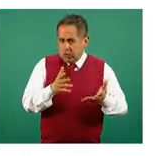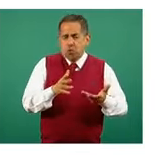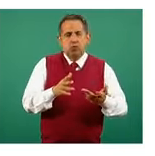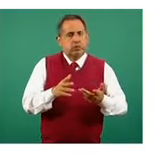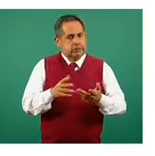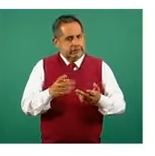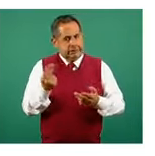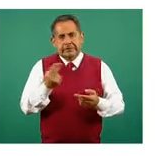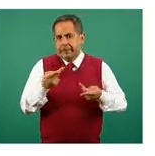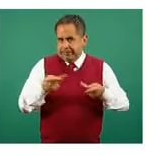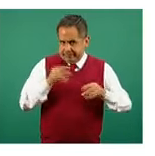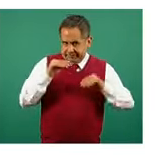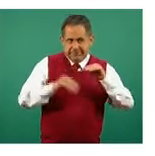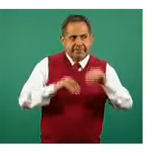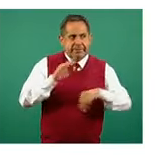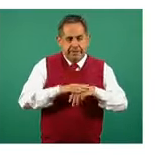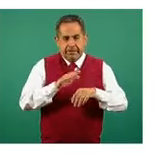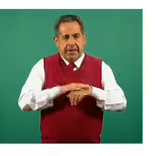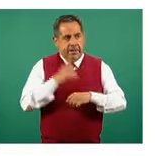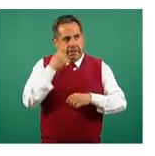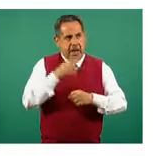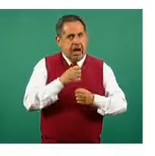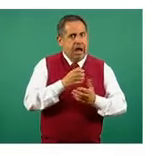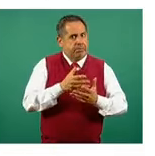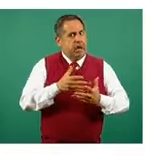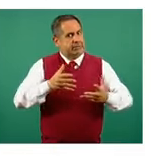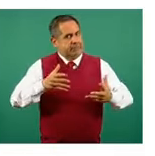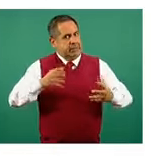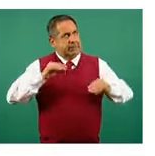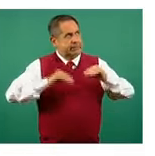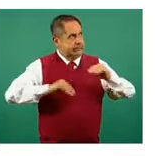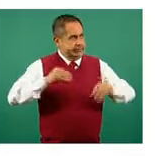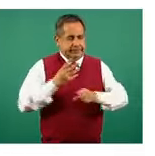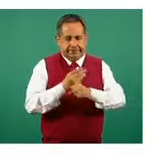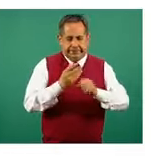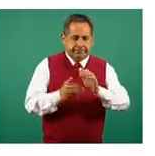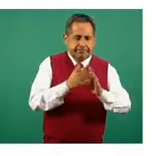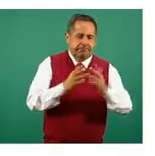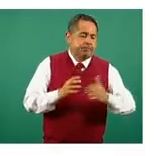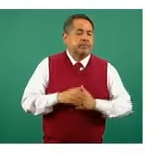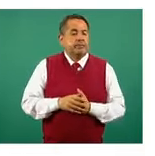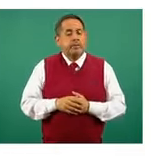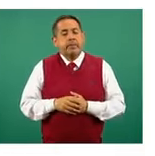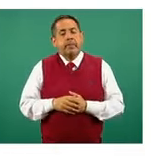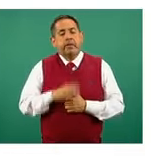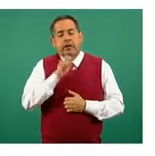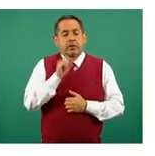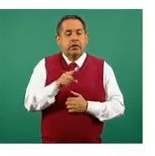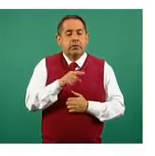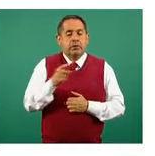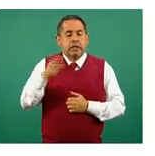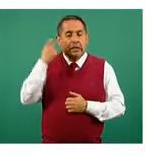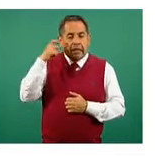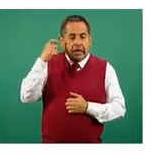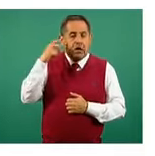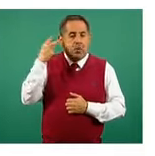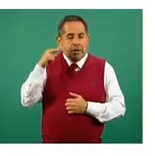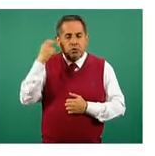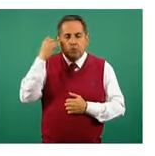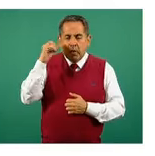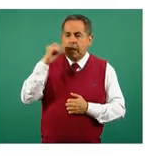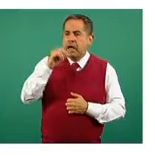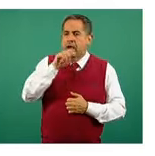y empezando a implementar actividades de reconversión y expansión, ¿no? Y tenemos precisamente a Querétaro, Veracruz,